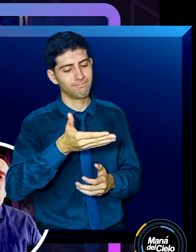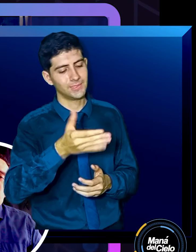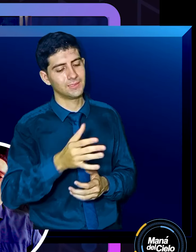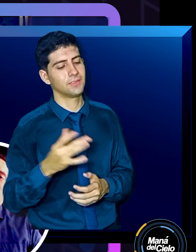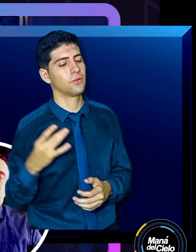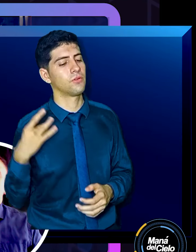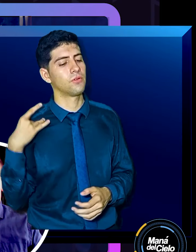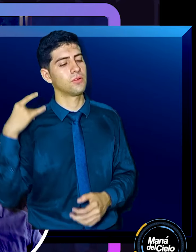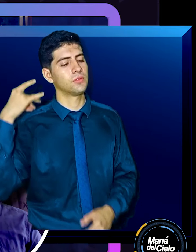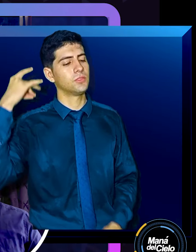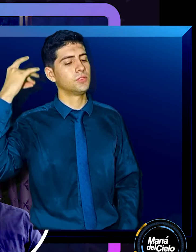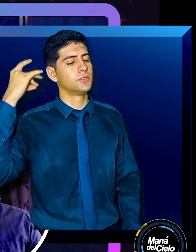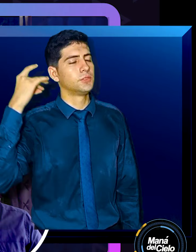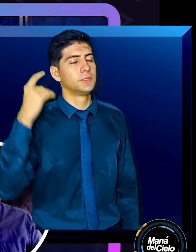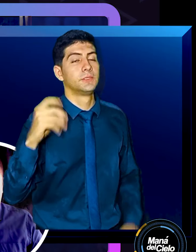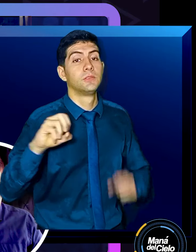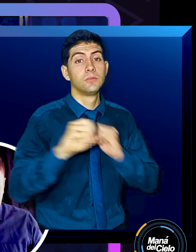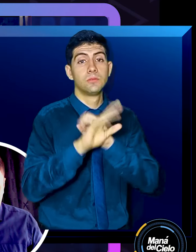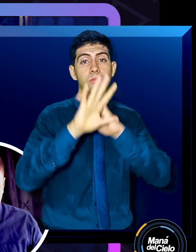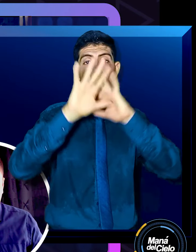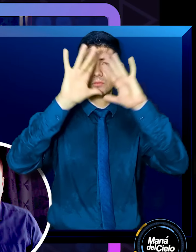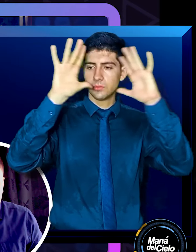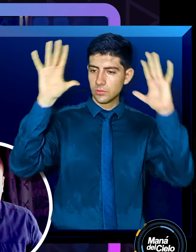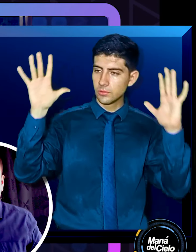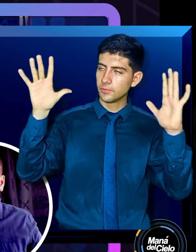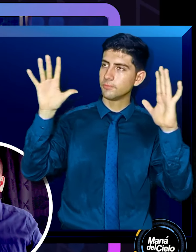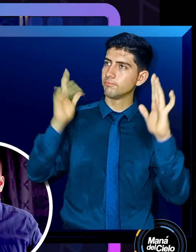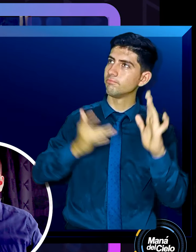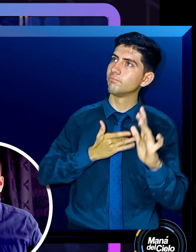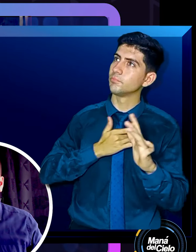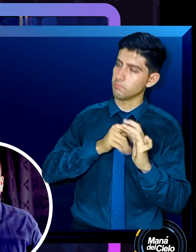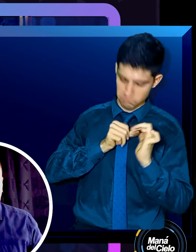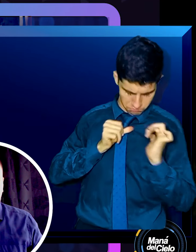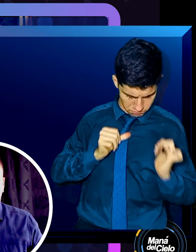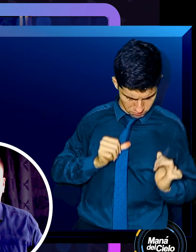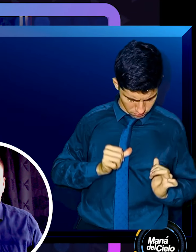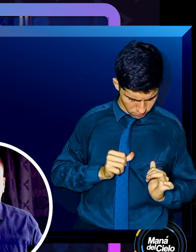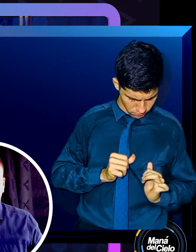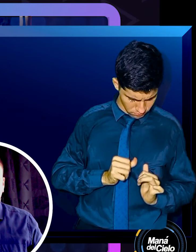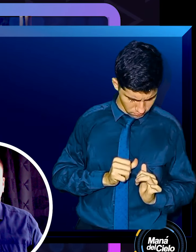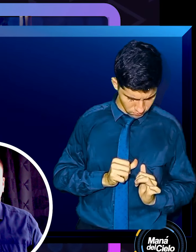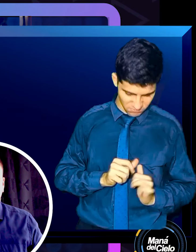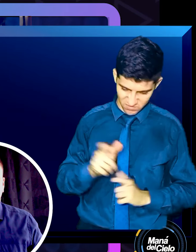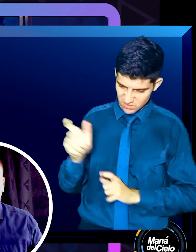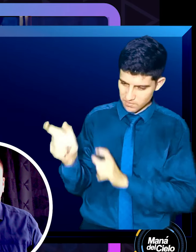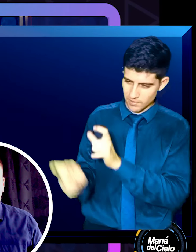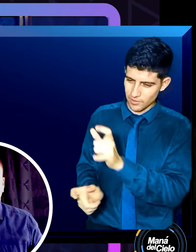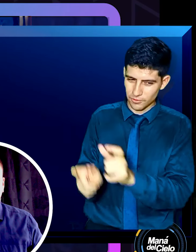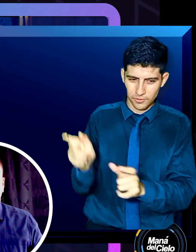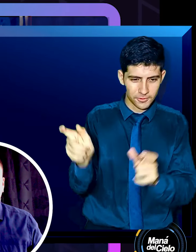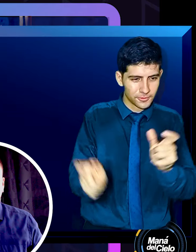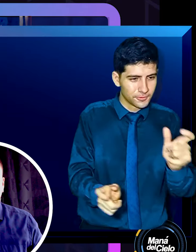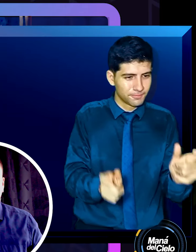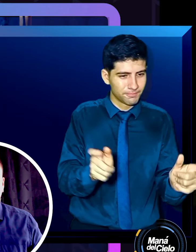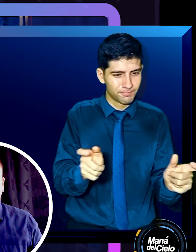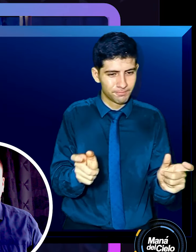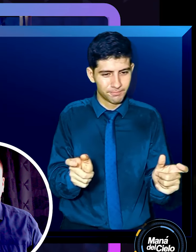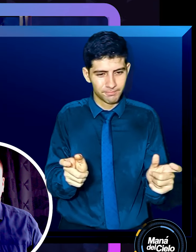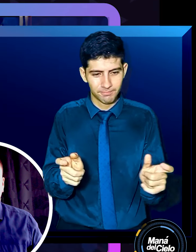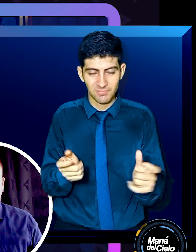Y esta mañana yo siento en mi corazón que aquí hay personas que se